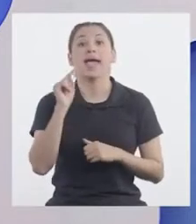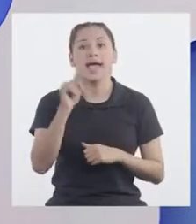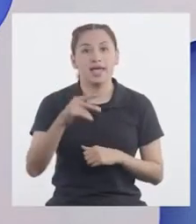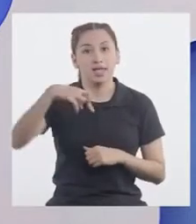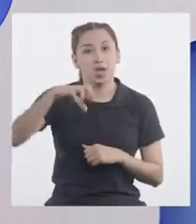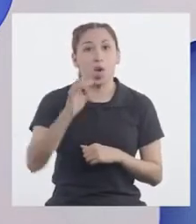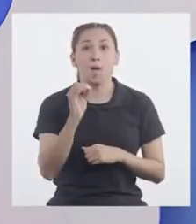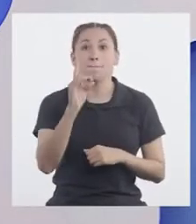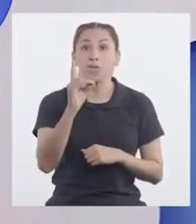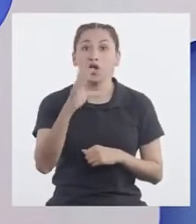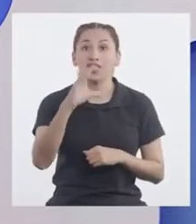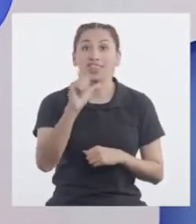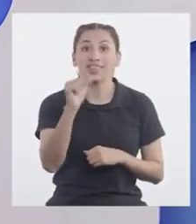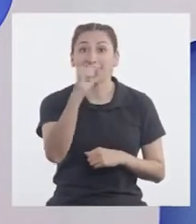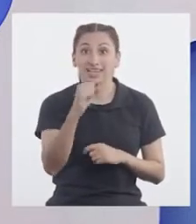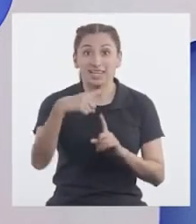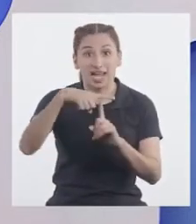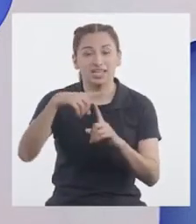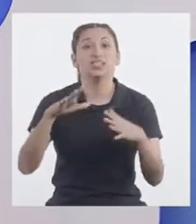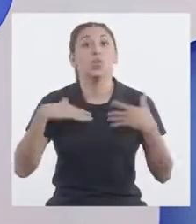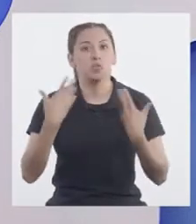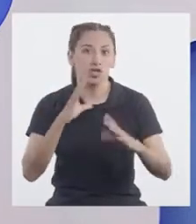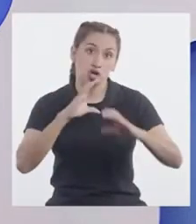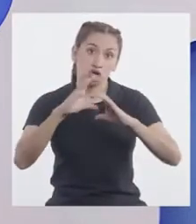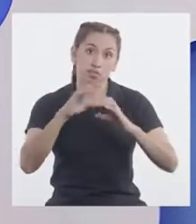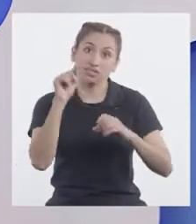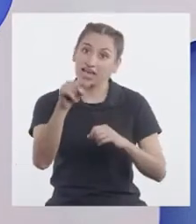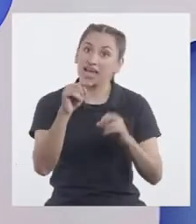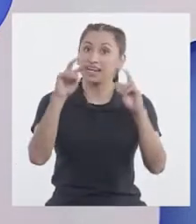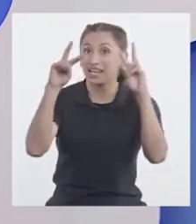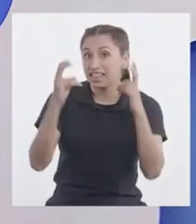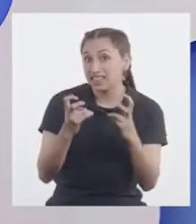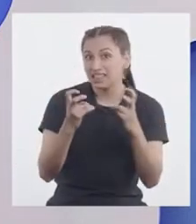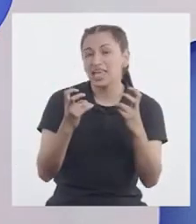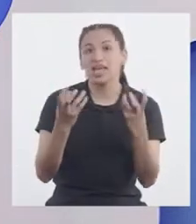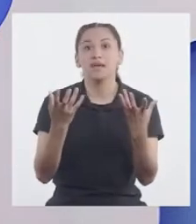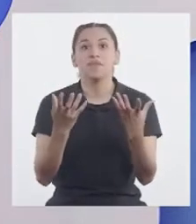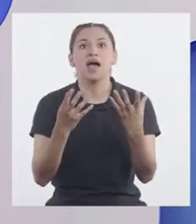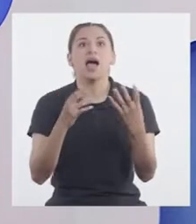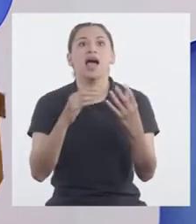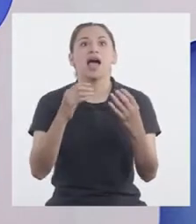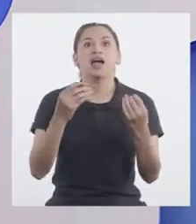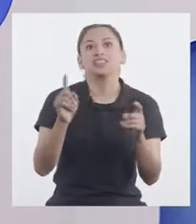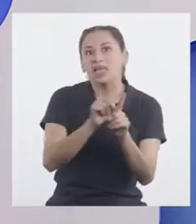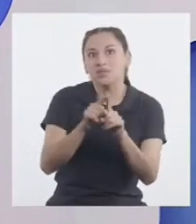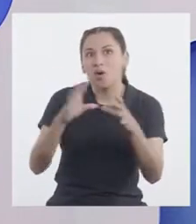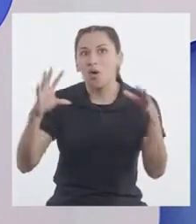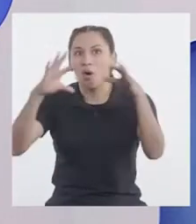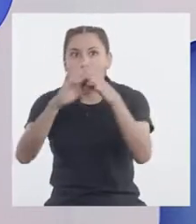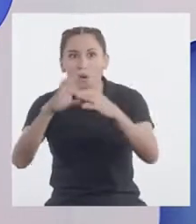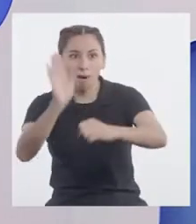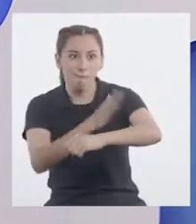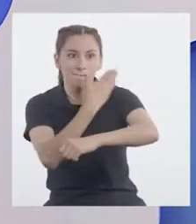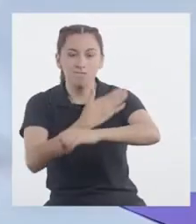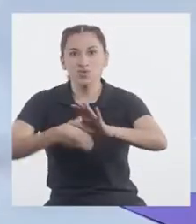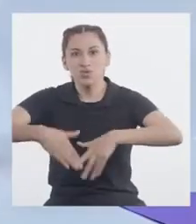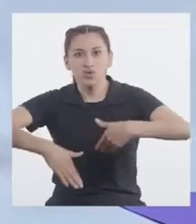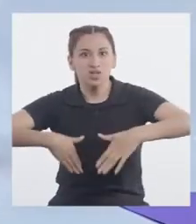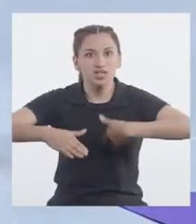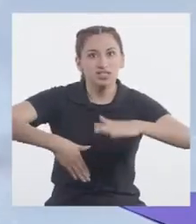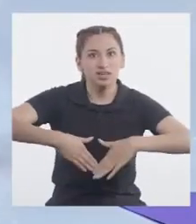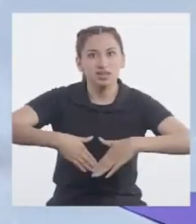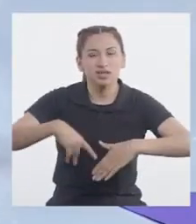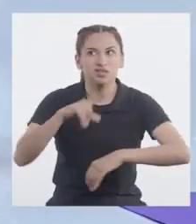Los podcasts son una opción muy interesante. Podríamos hablar de la anemia y musicalizar con música criolla.